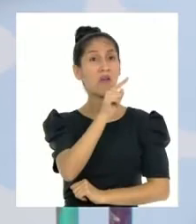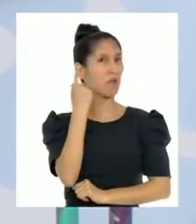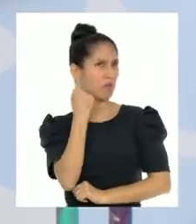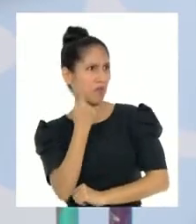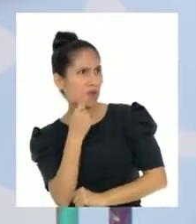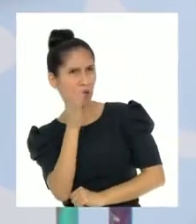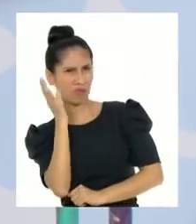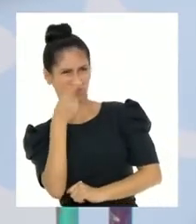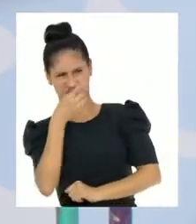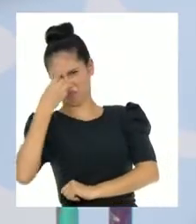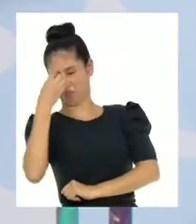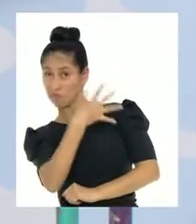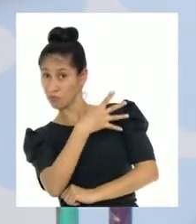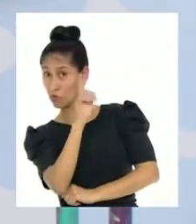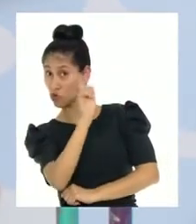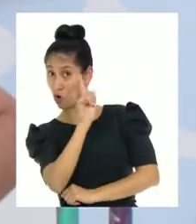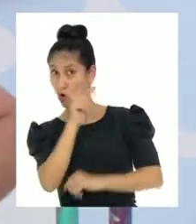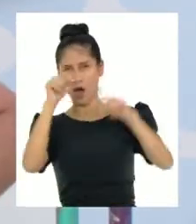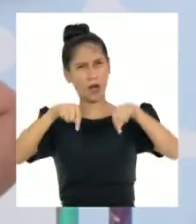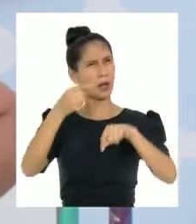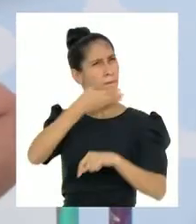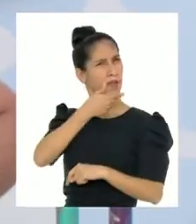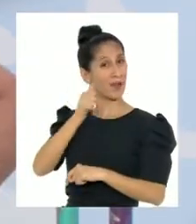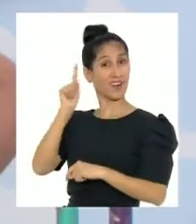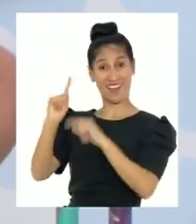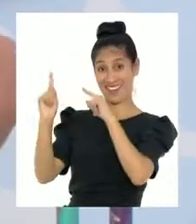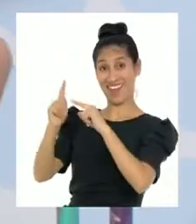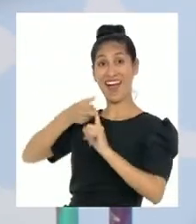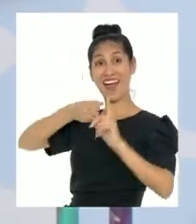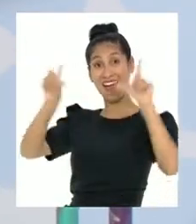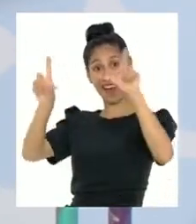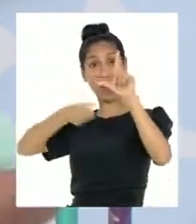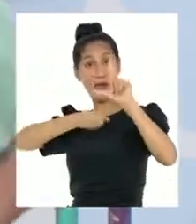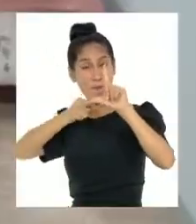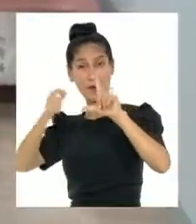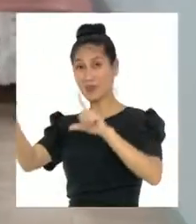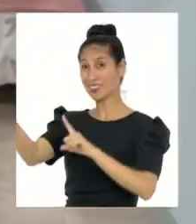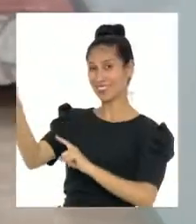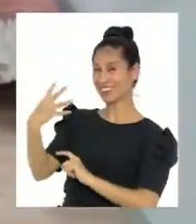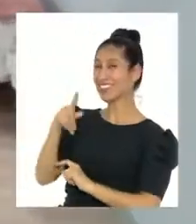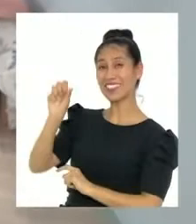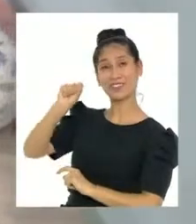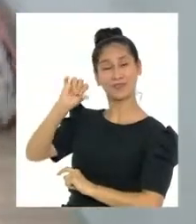es definitivamente la periodista afroperuana Sofía Carrillo. La llamo al toque.